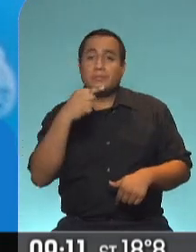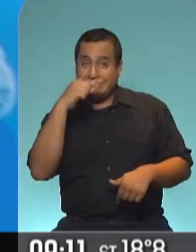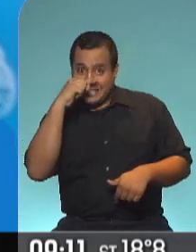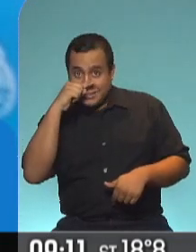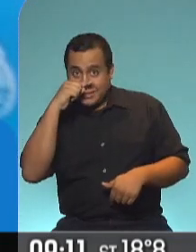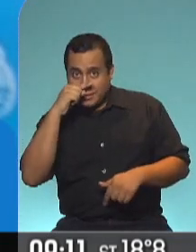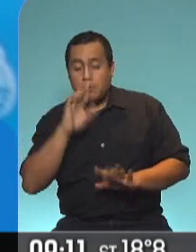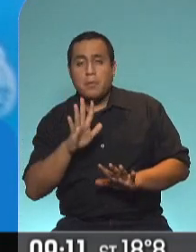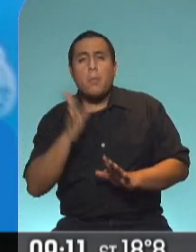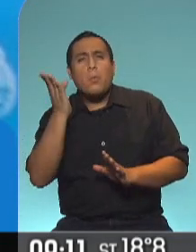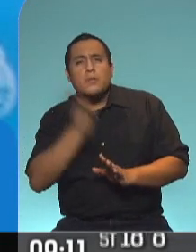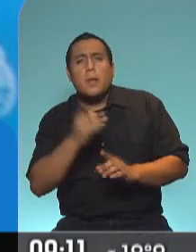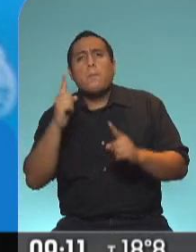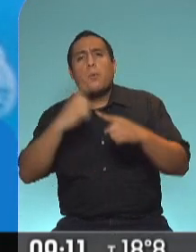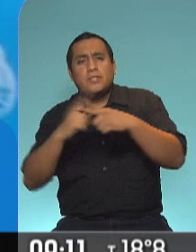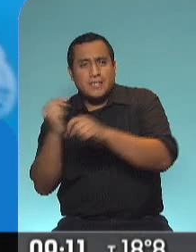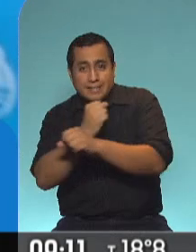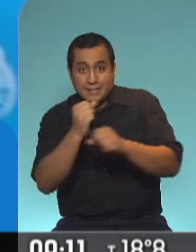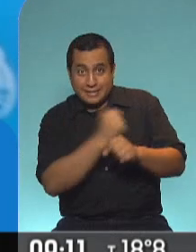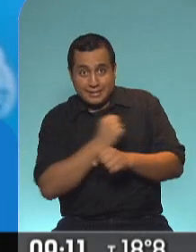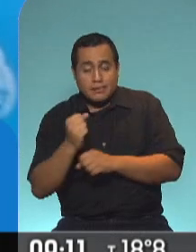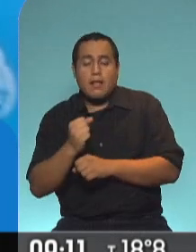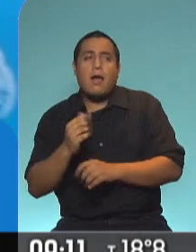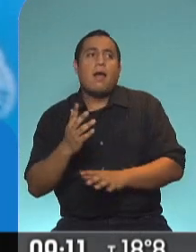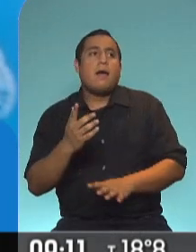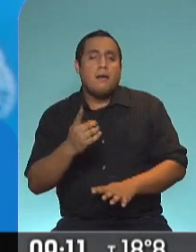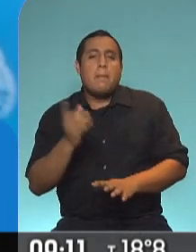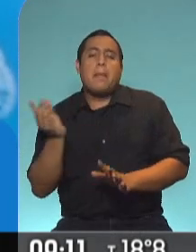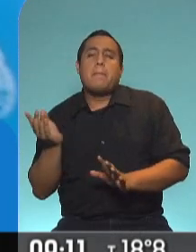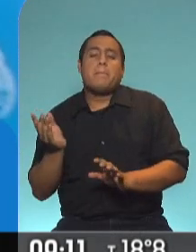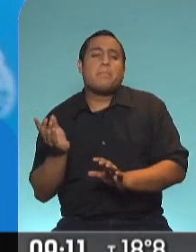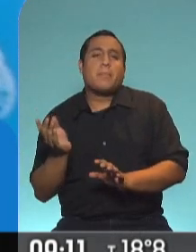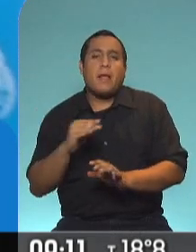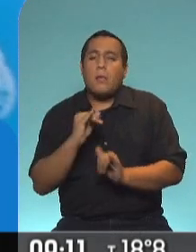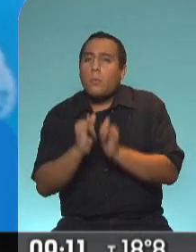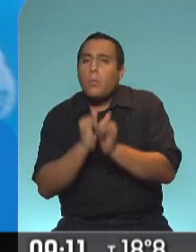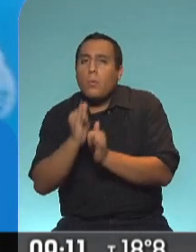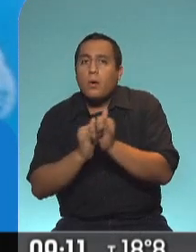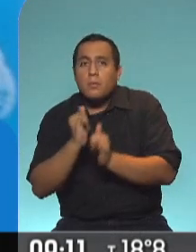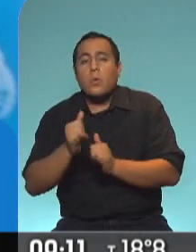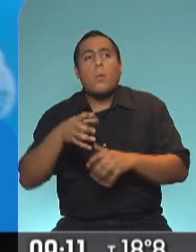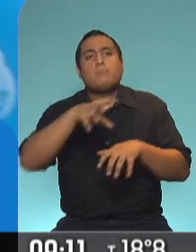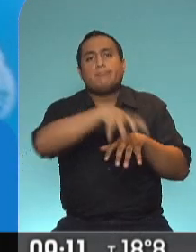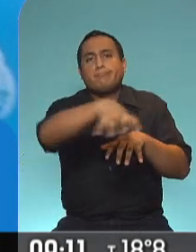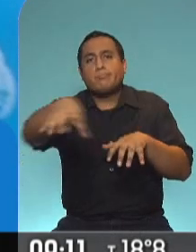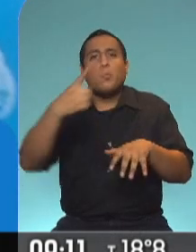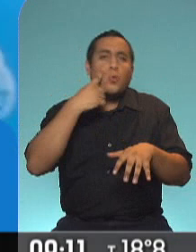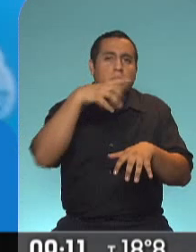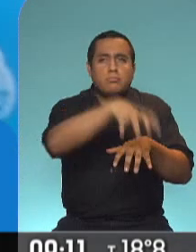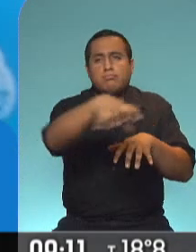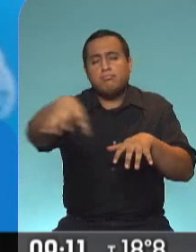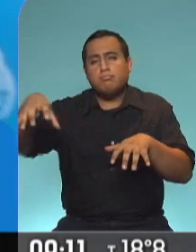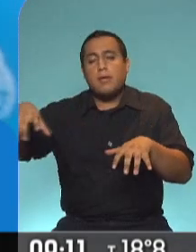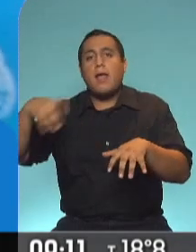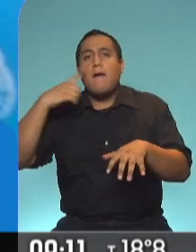este porcentaje de positividad hay que claramente desagregarlo por jurisdicción y por municipio para definir a nivel